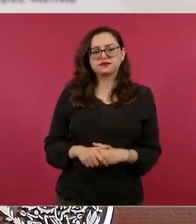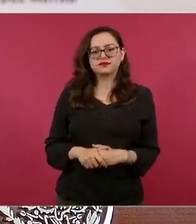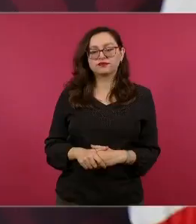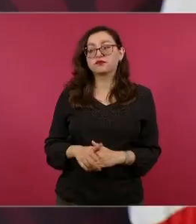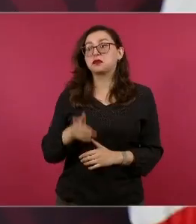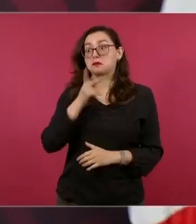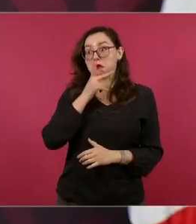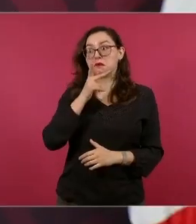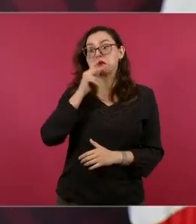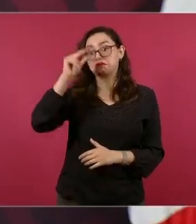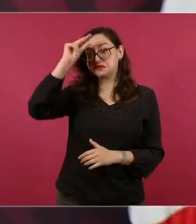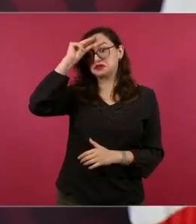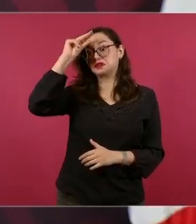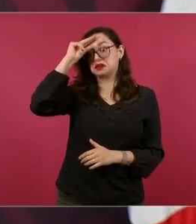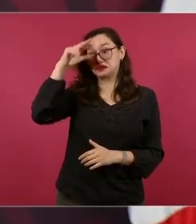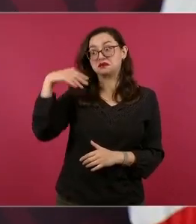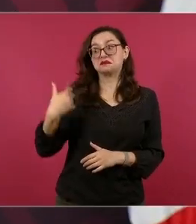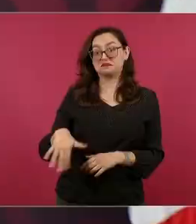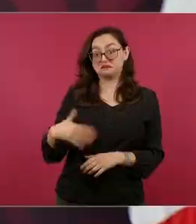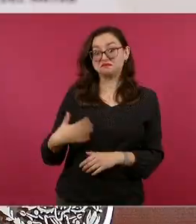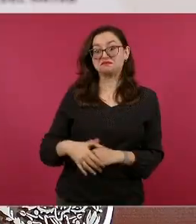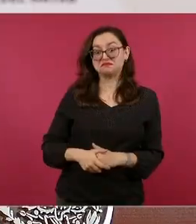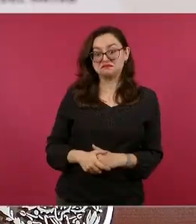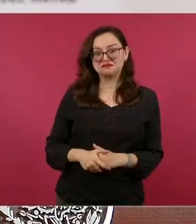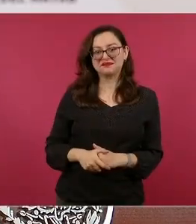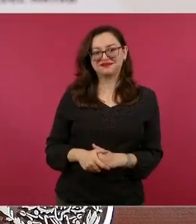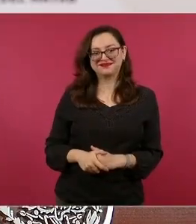Tu papá es un hombre inteligente, le digo.